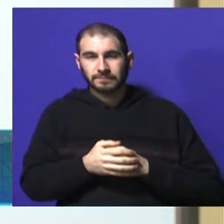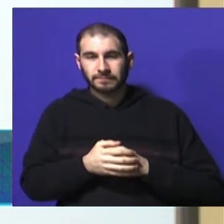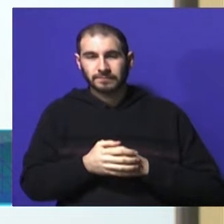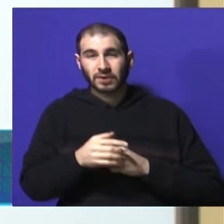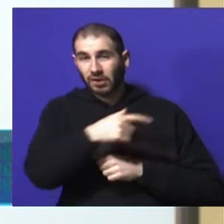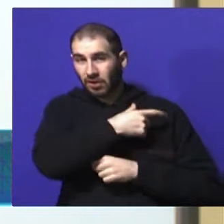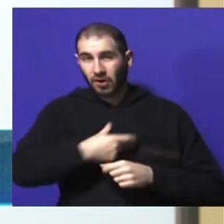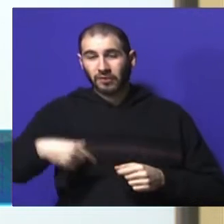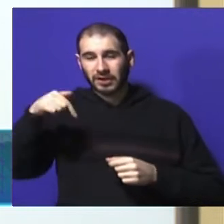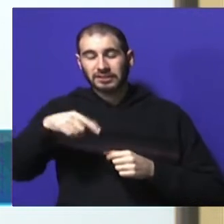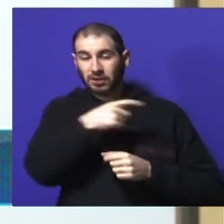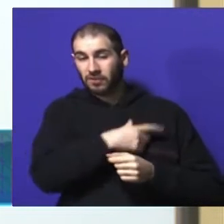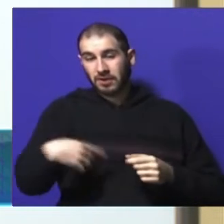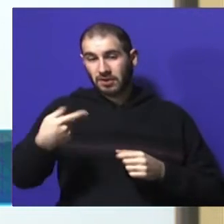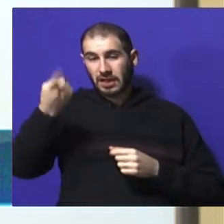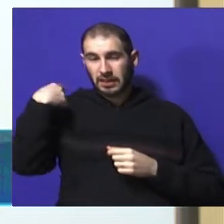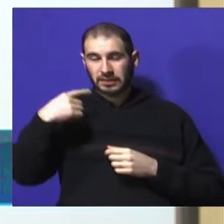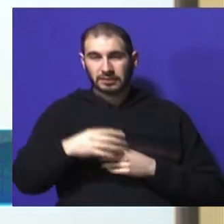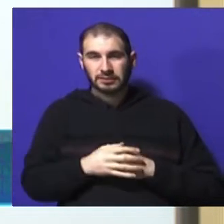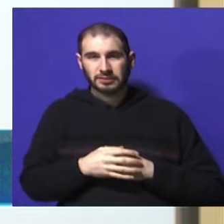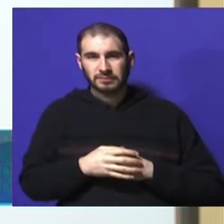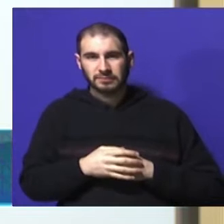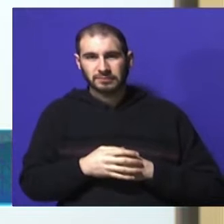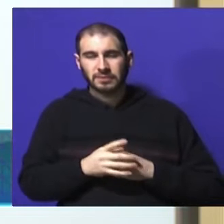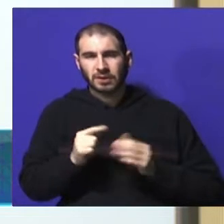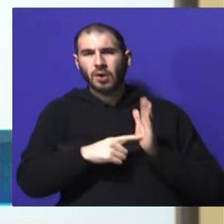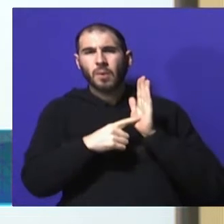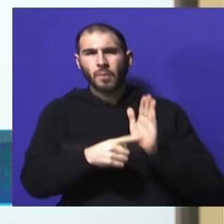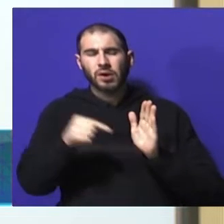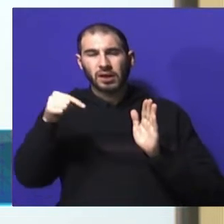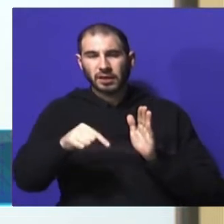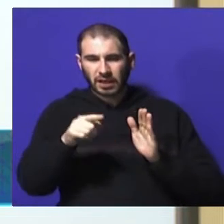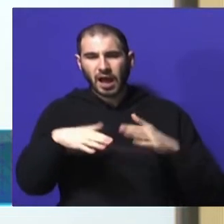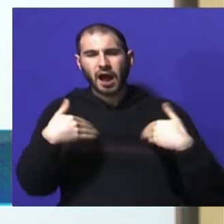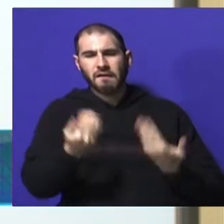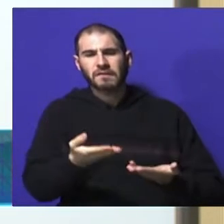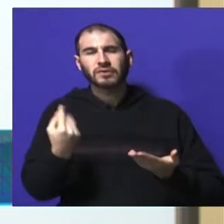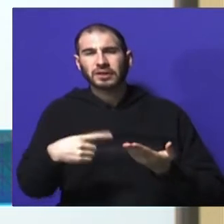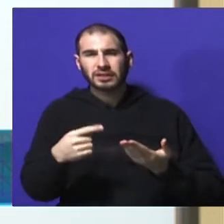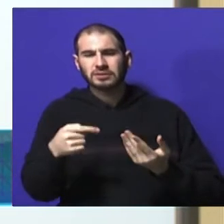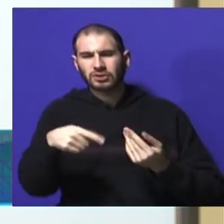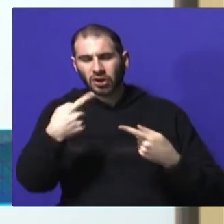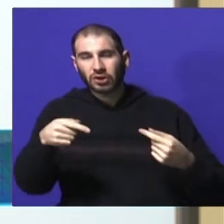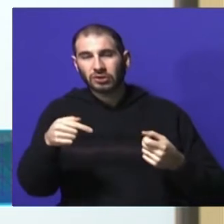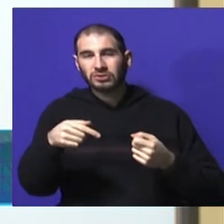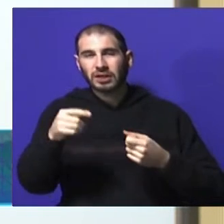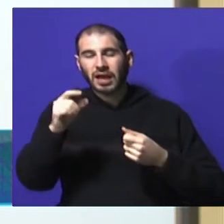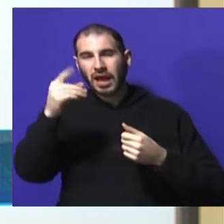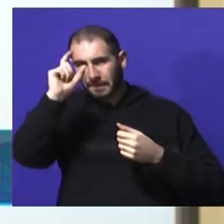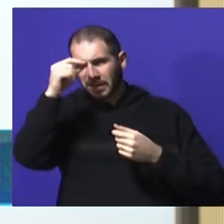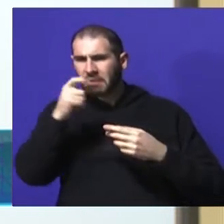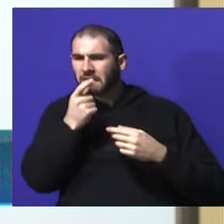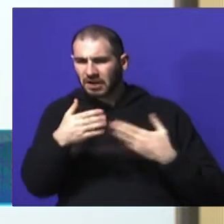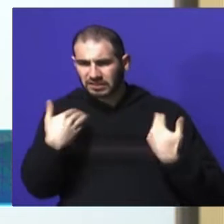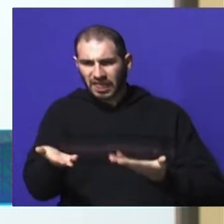este gobierno y el gobierno anterior demostraron ser proclives a facilitarle las cosas a las mineras, ¿no